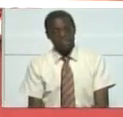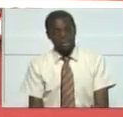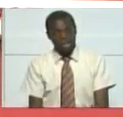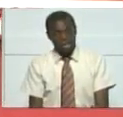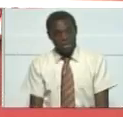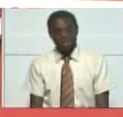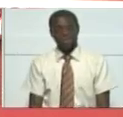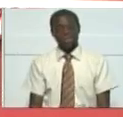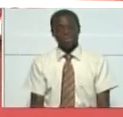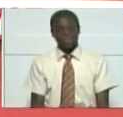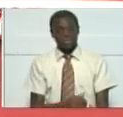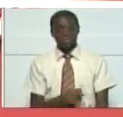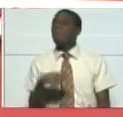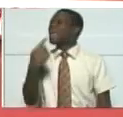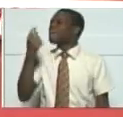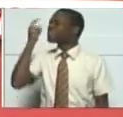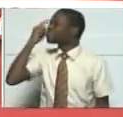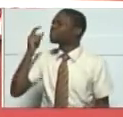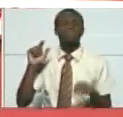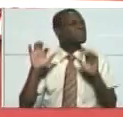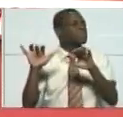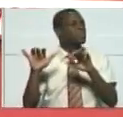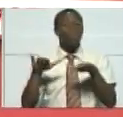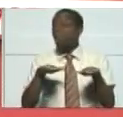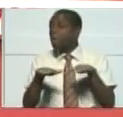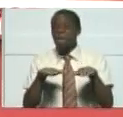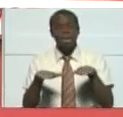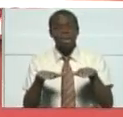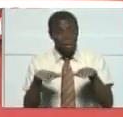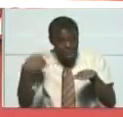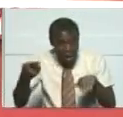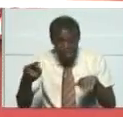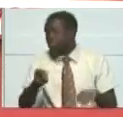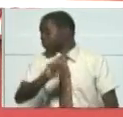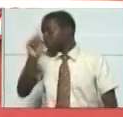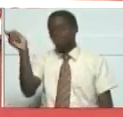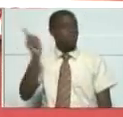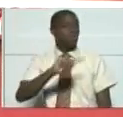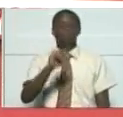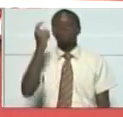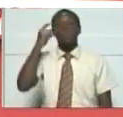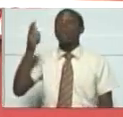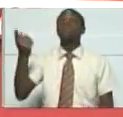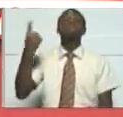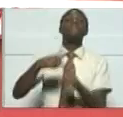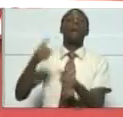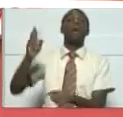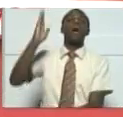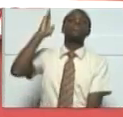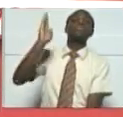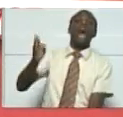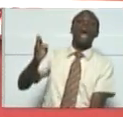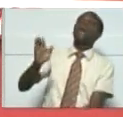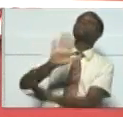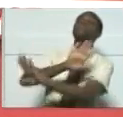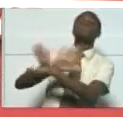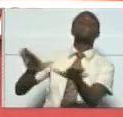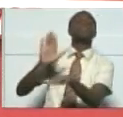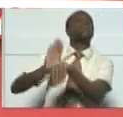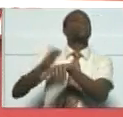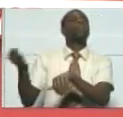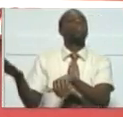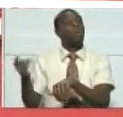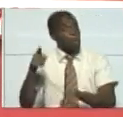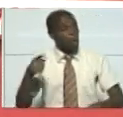mañana mañana qué jueves no No compadre cuando le toque Además está sancionado sabes por qué está sancionado porque él es